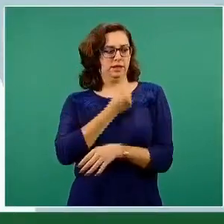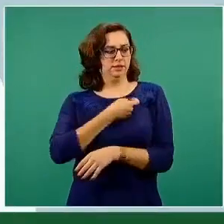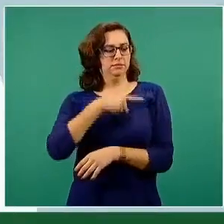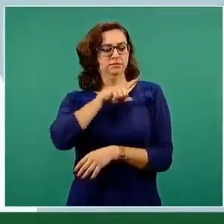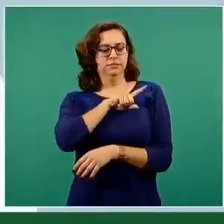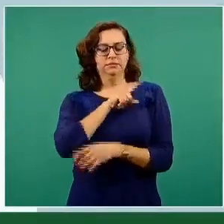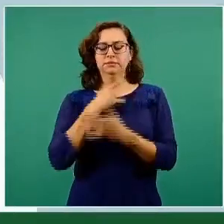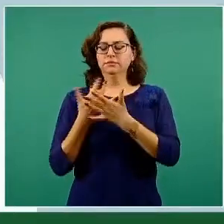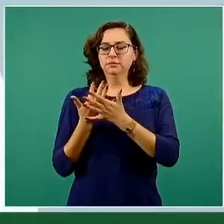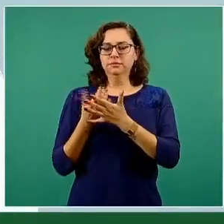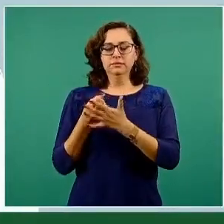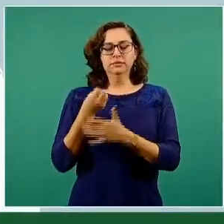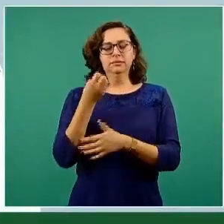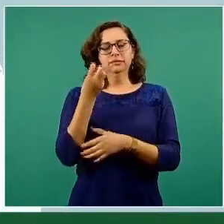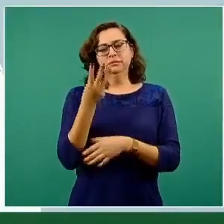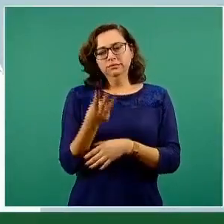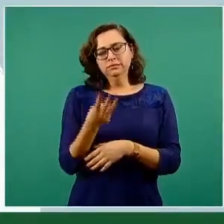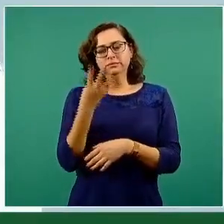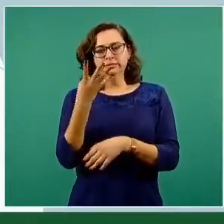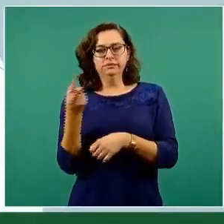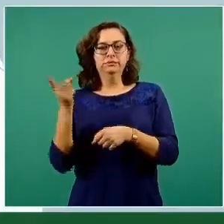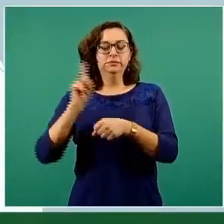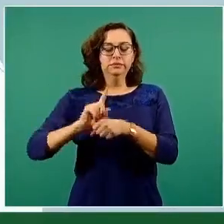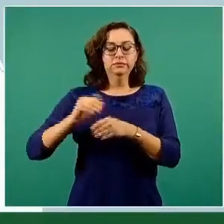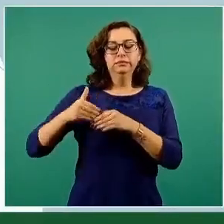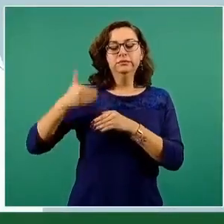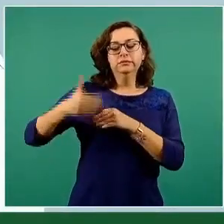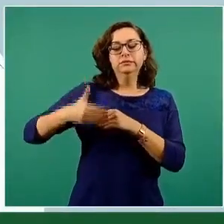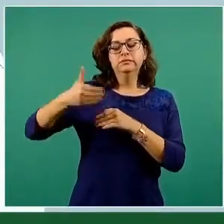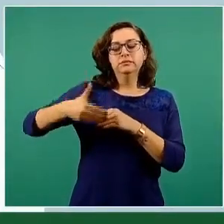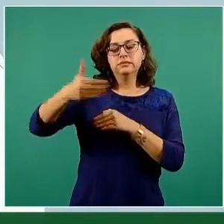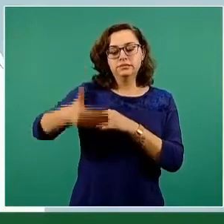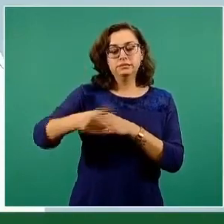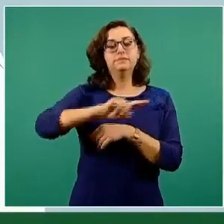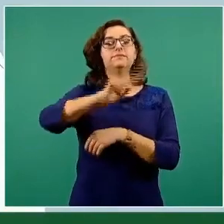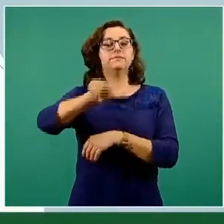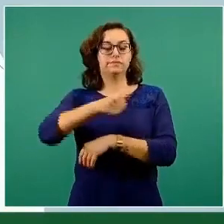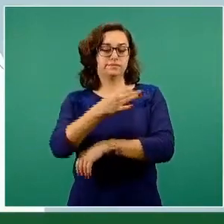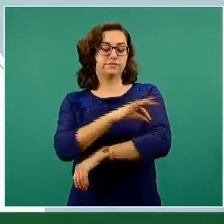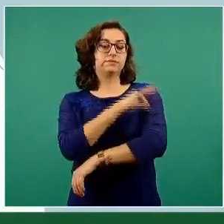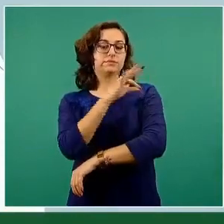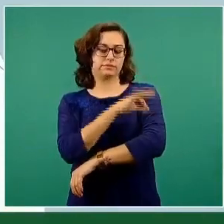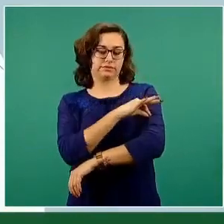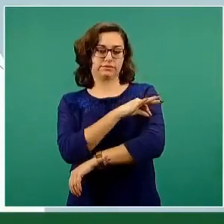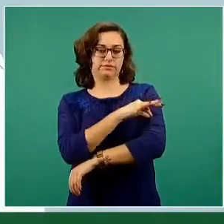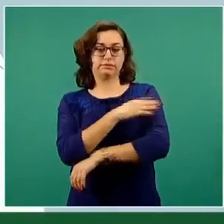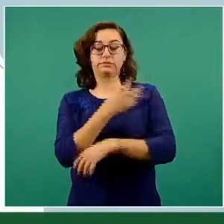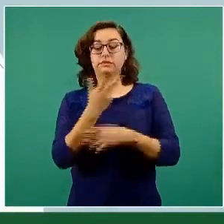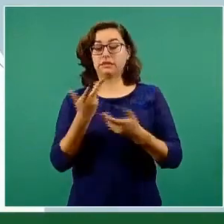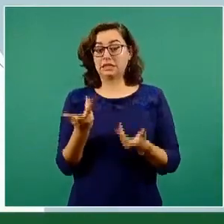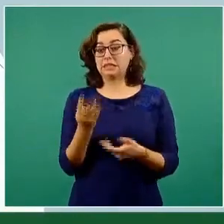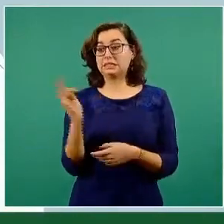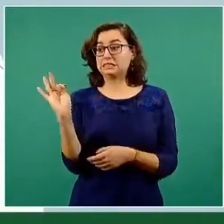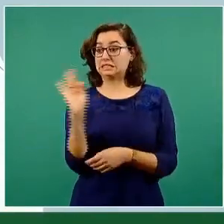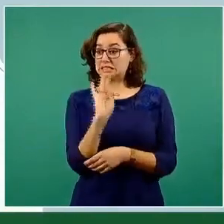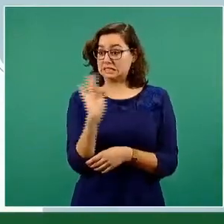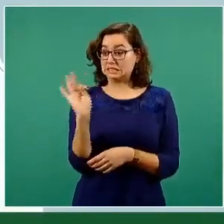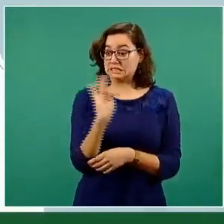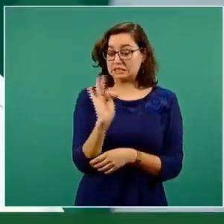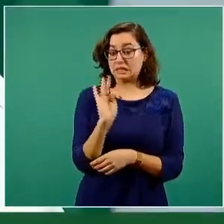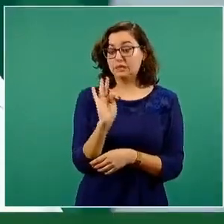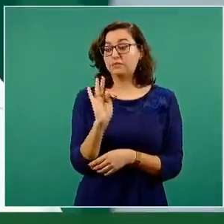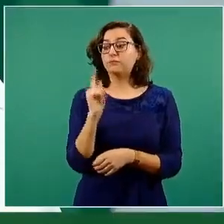cuadro respiratorio. Si tiene o no un diagnóstico